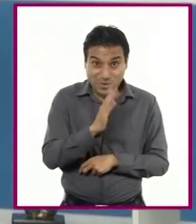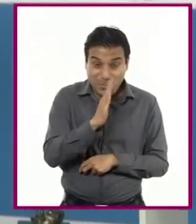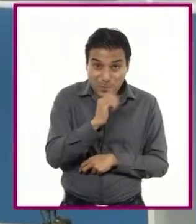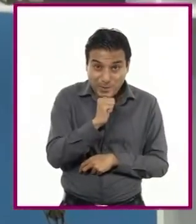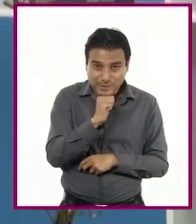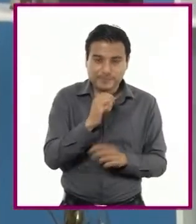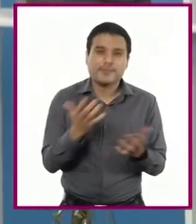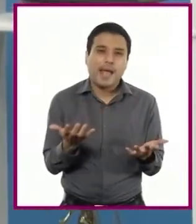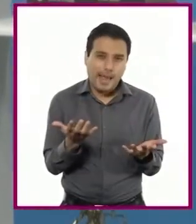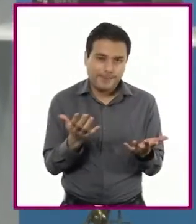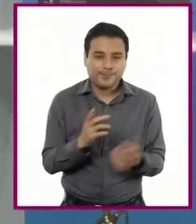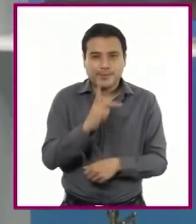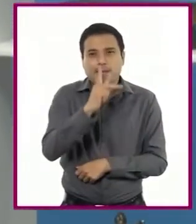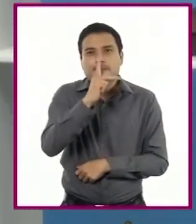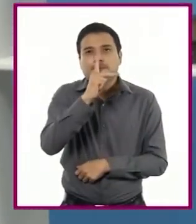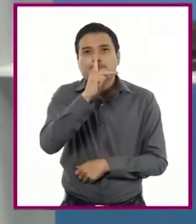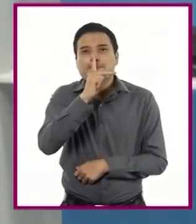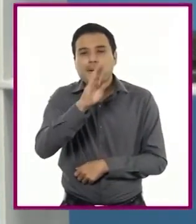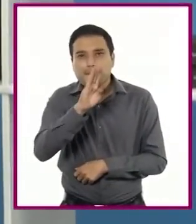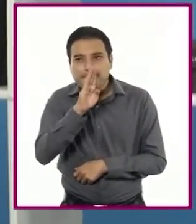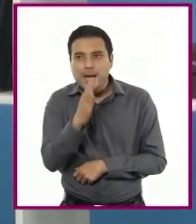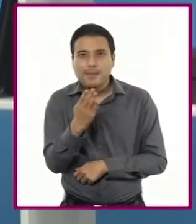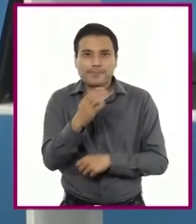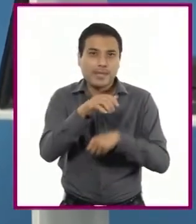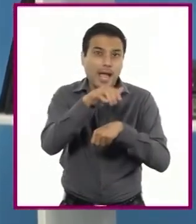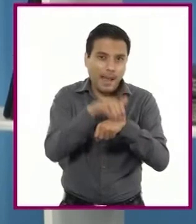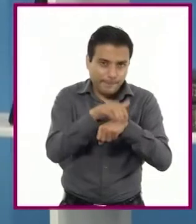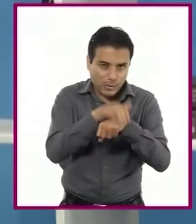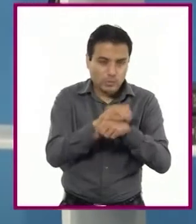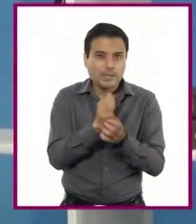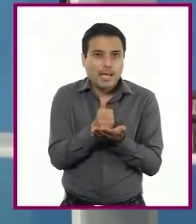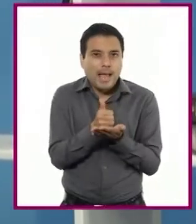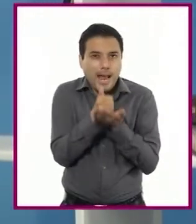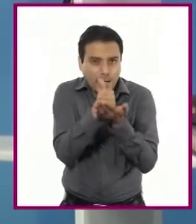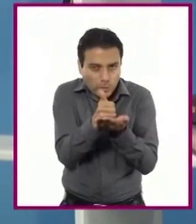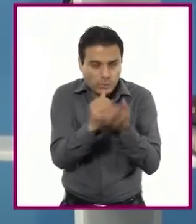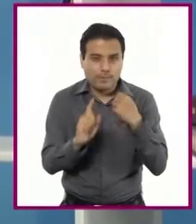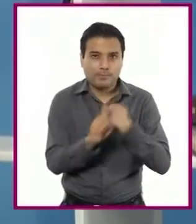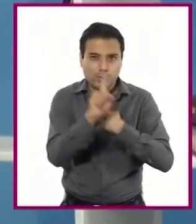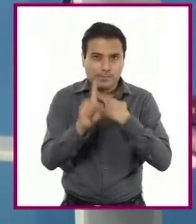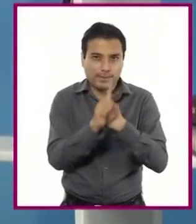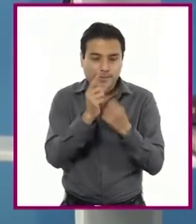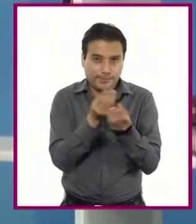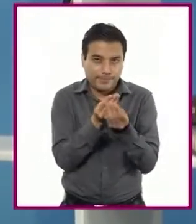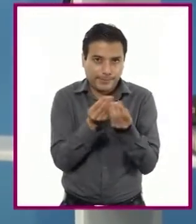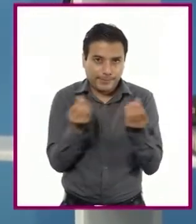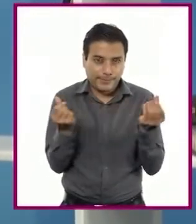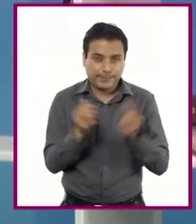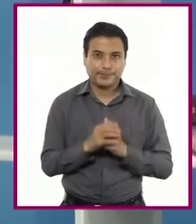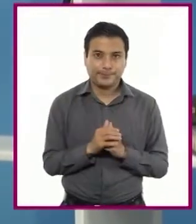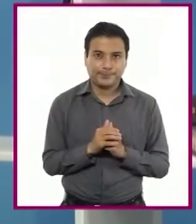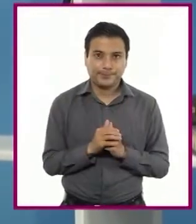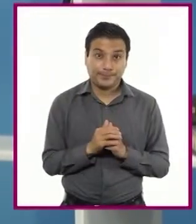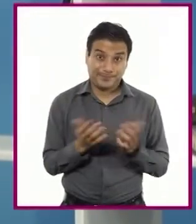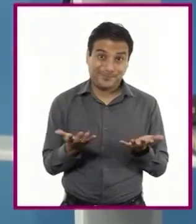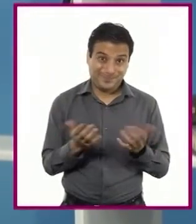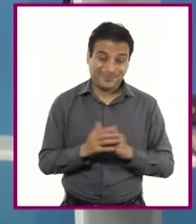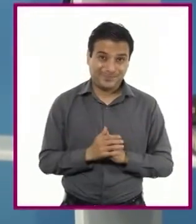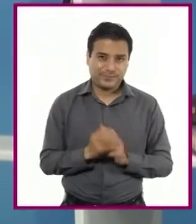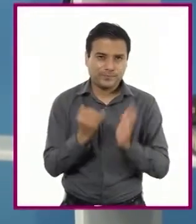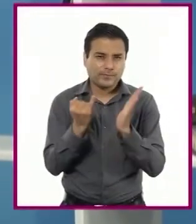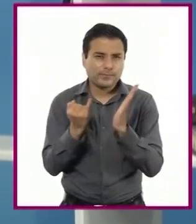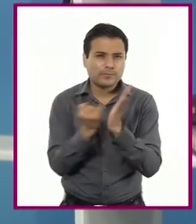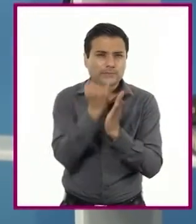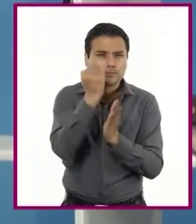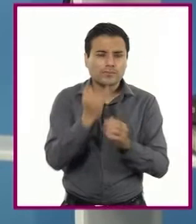de la familia o amigos intervienen para solucionar el problema. La decisión a la que se llega